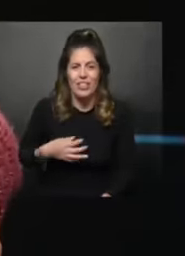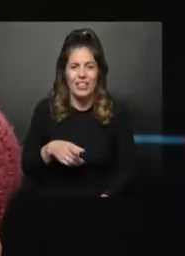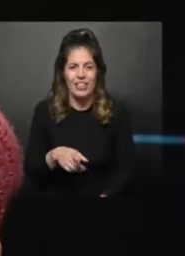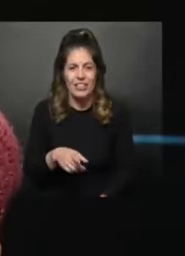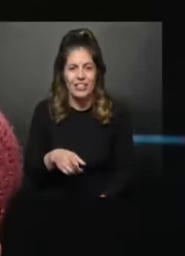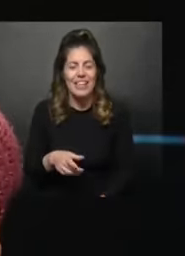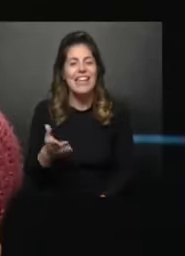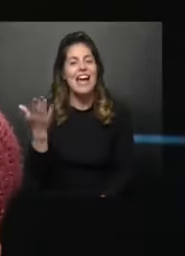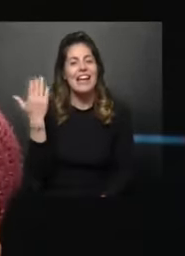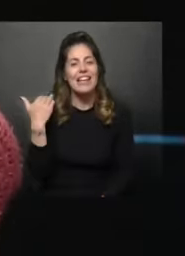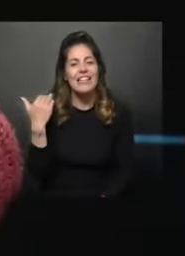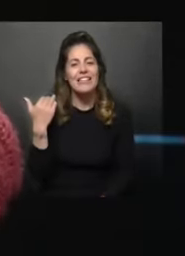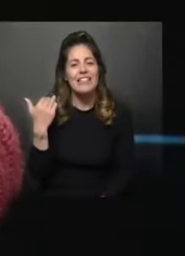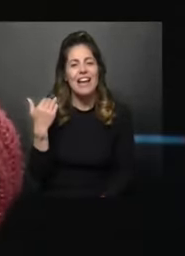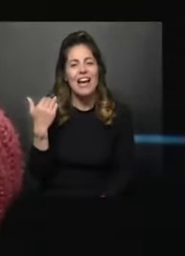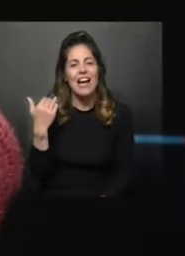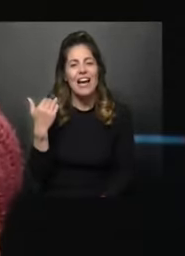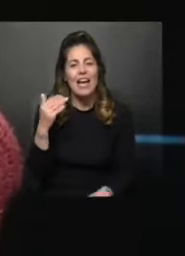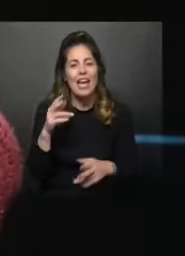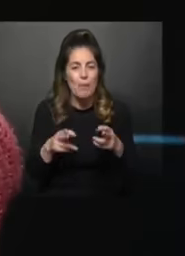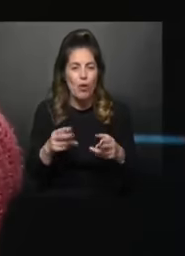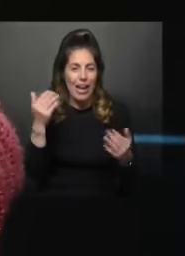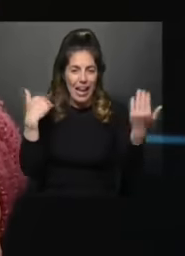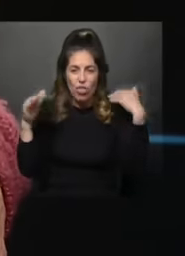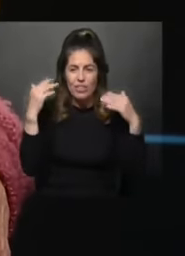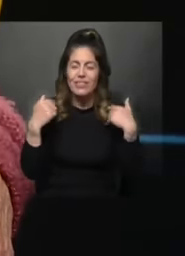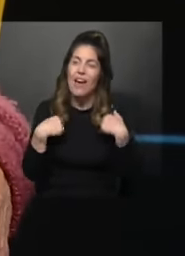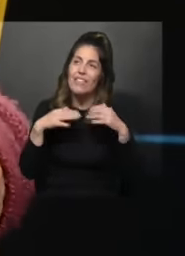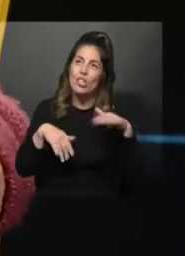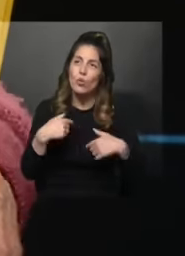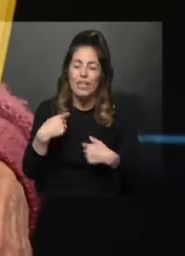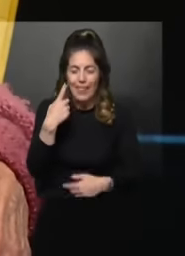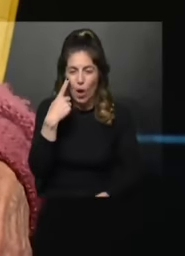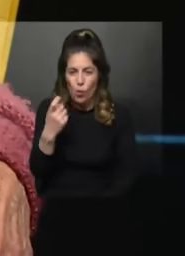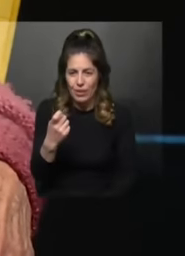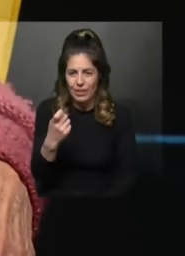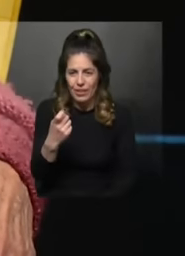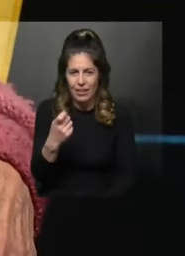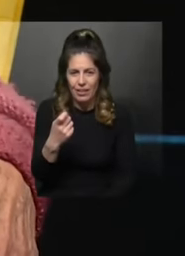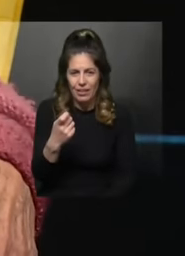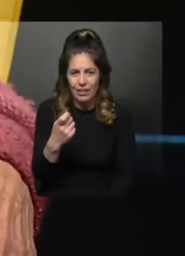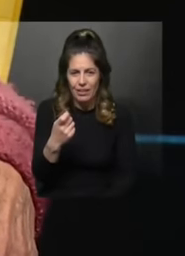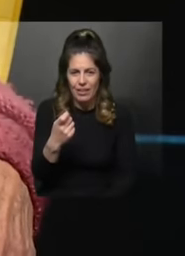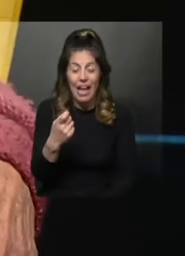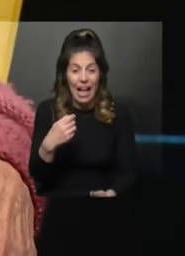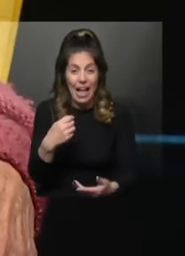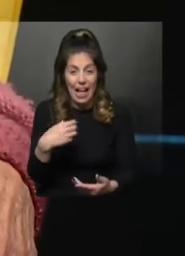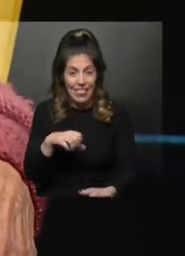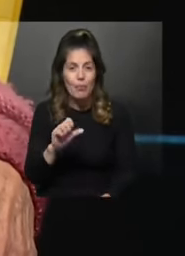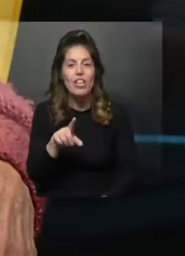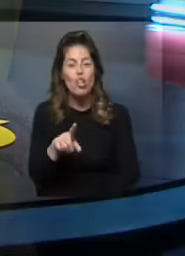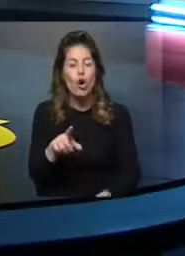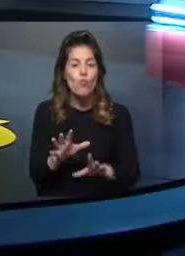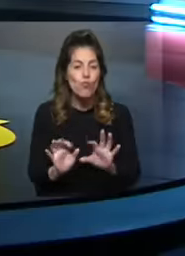Y en ese adolecer, a veces, tú te das cuenta, además de lo